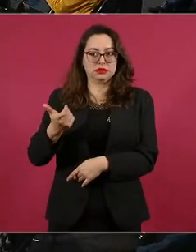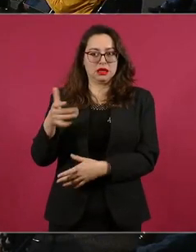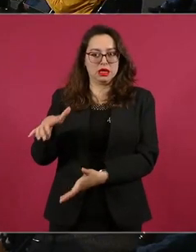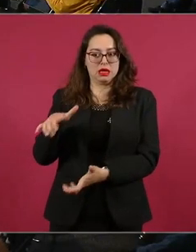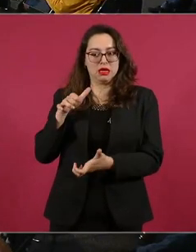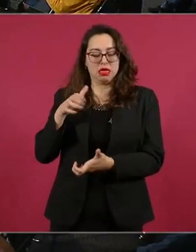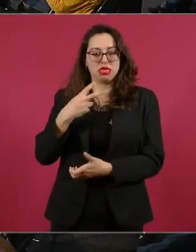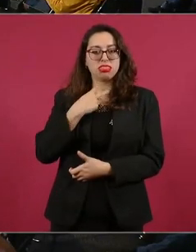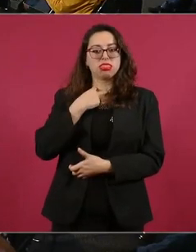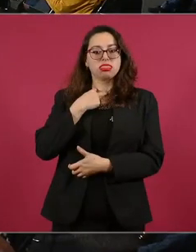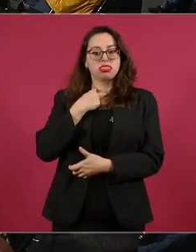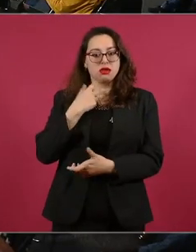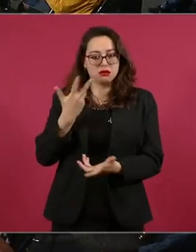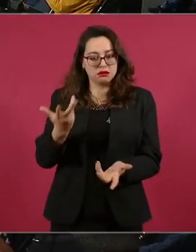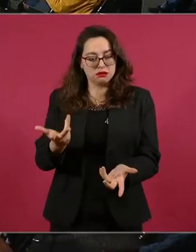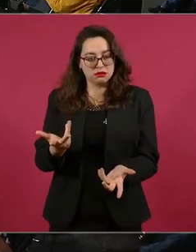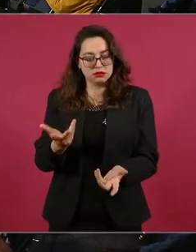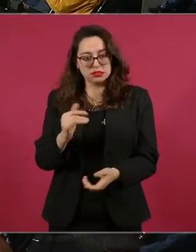fue el